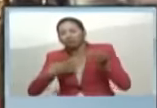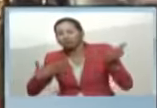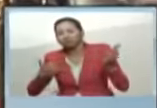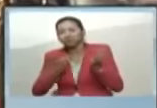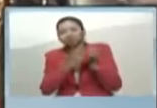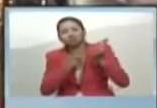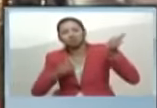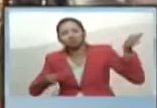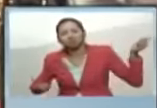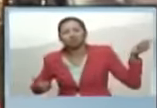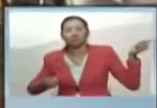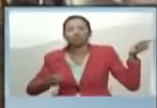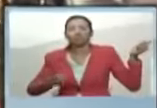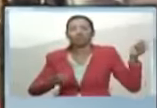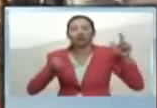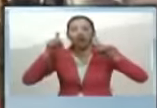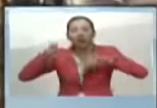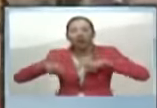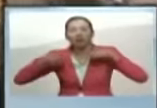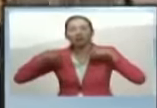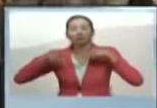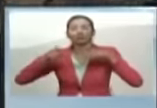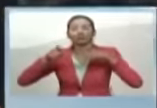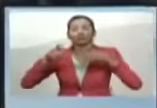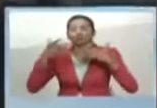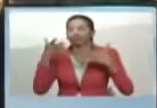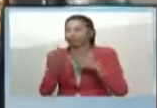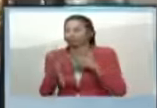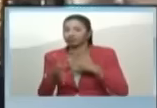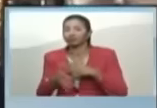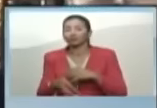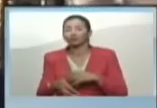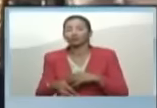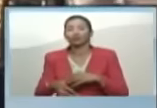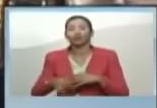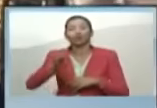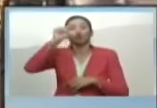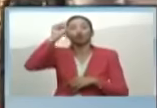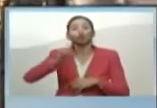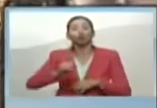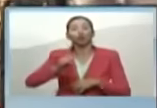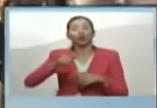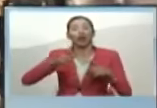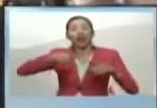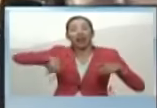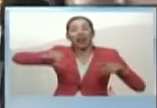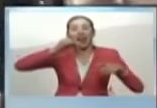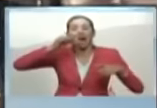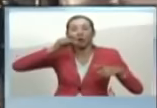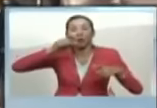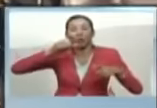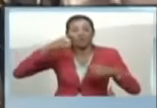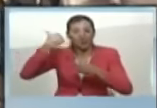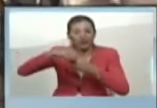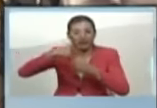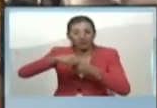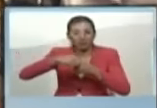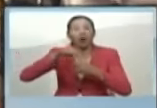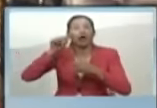potencialidades agroeculturísticas y de todo tipo, que es la cuenca sur del lago de Maracaibo. Y además,